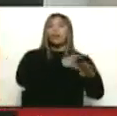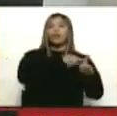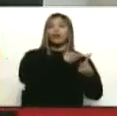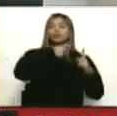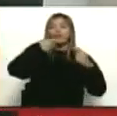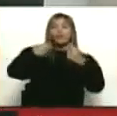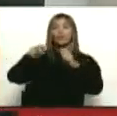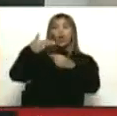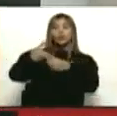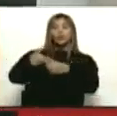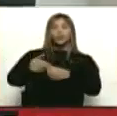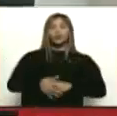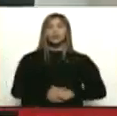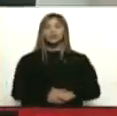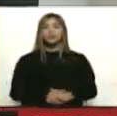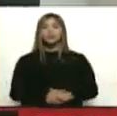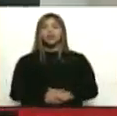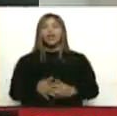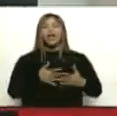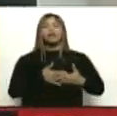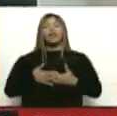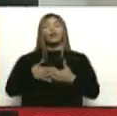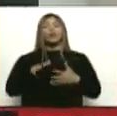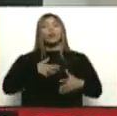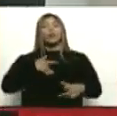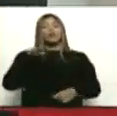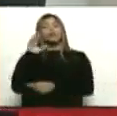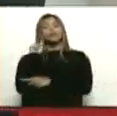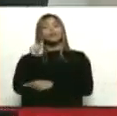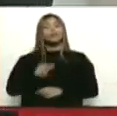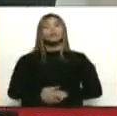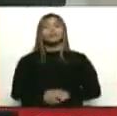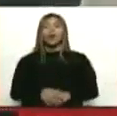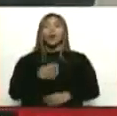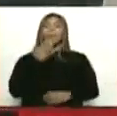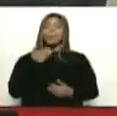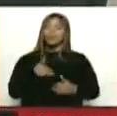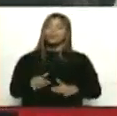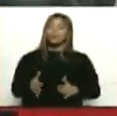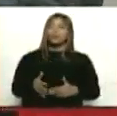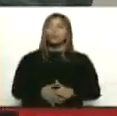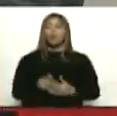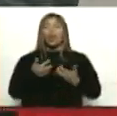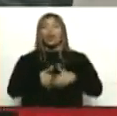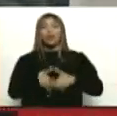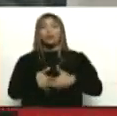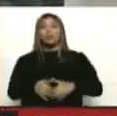en Estados Unidos puede ejecutarla. Por supuesto, la empresa,